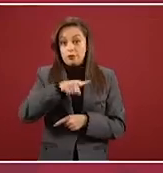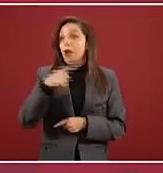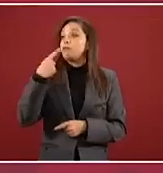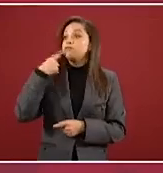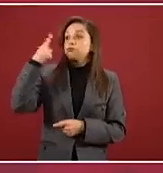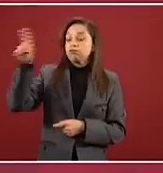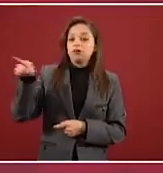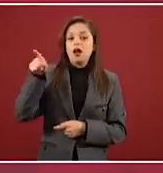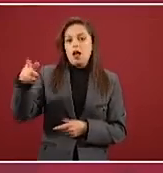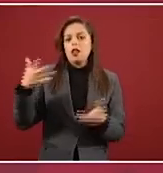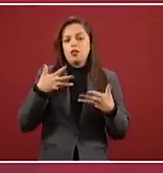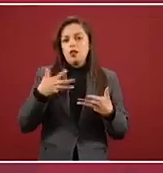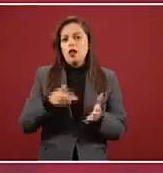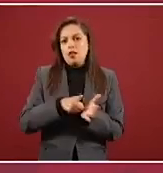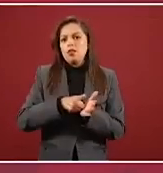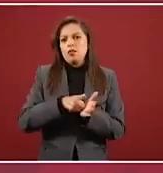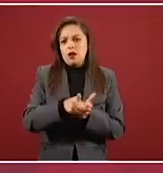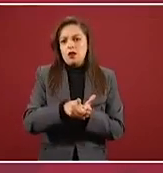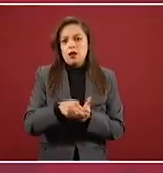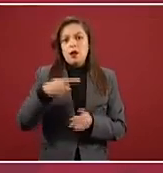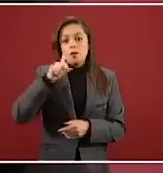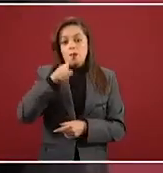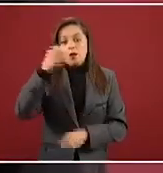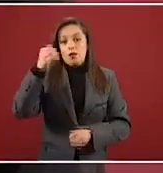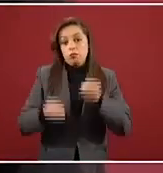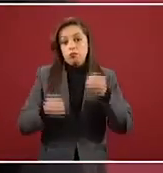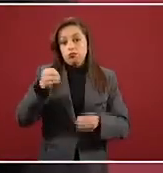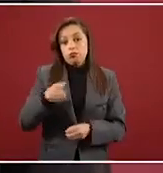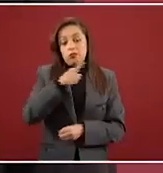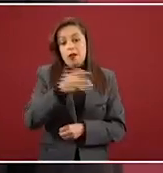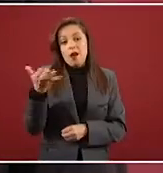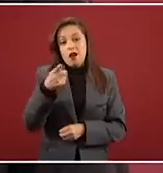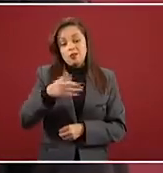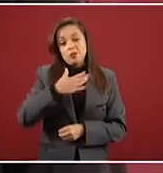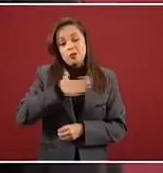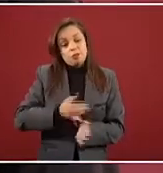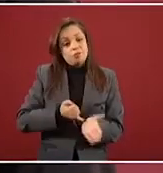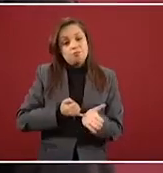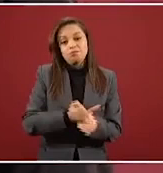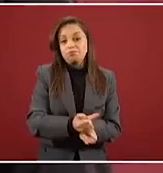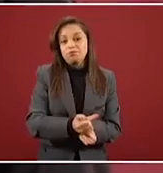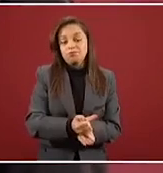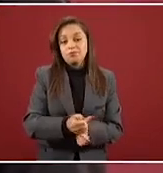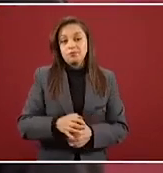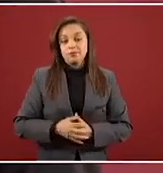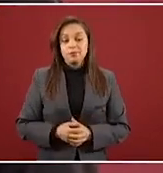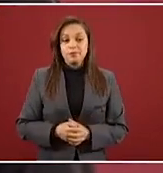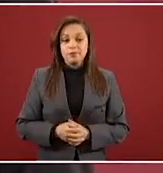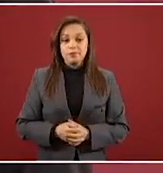y son los tribunales los que van a decidir. Si